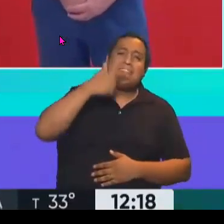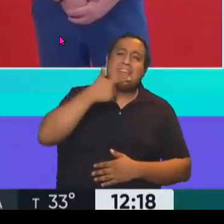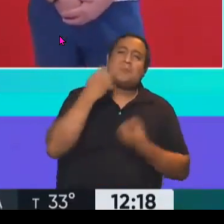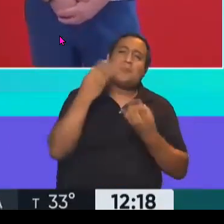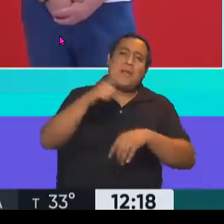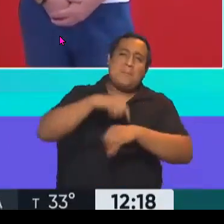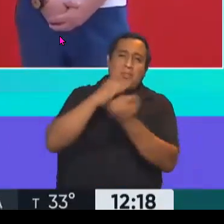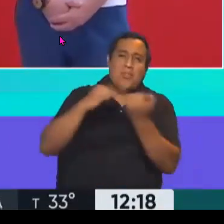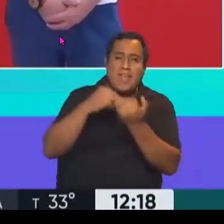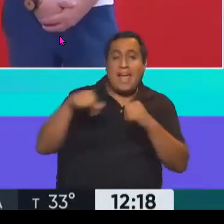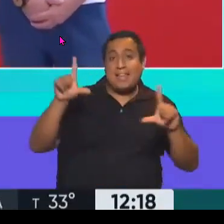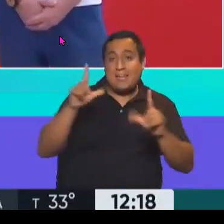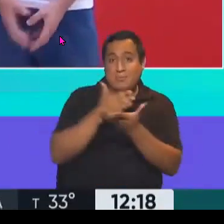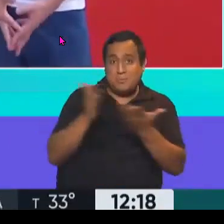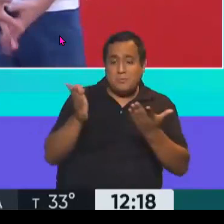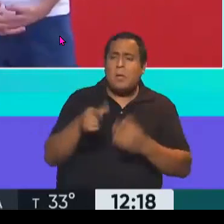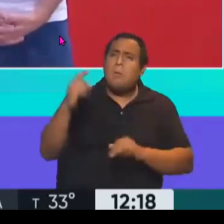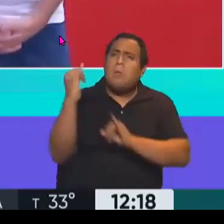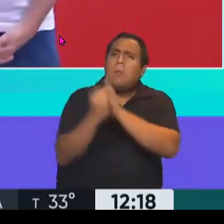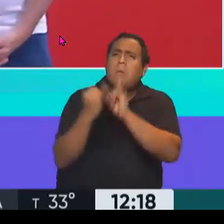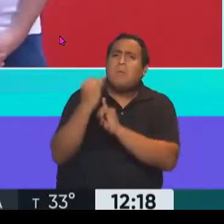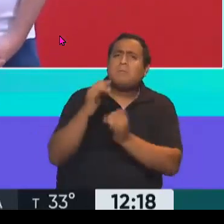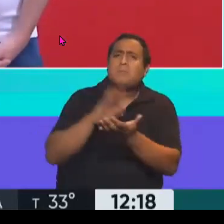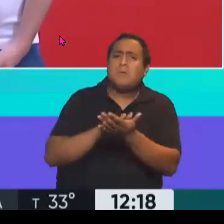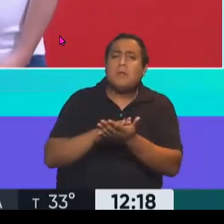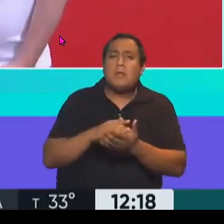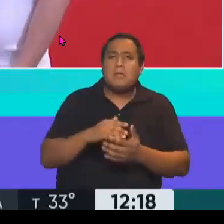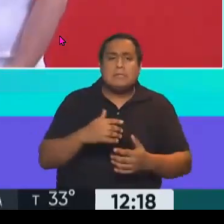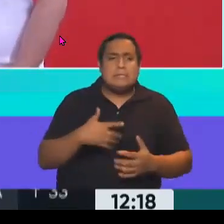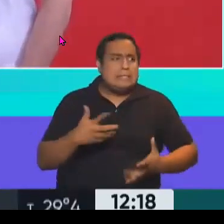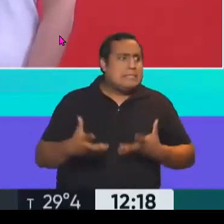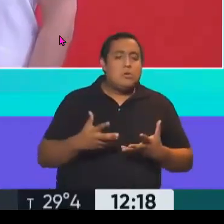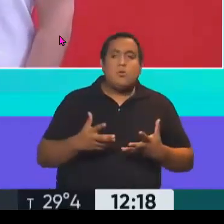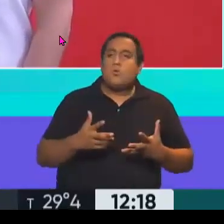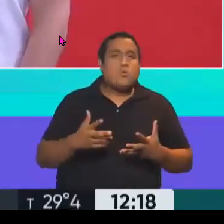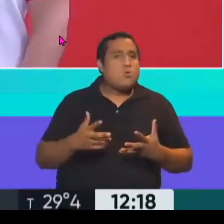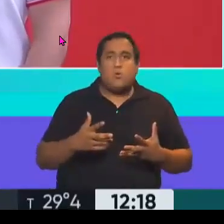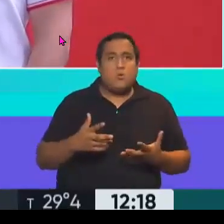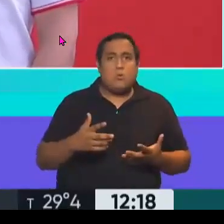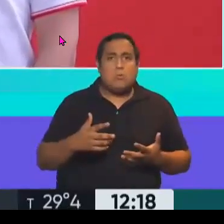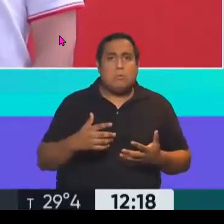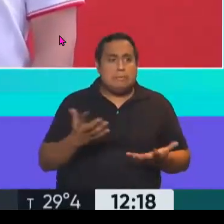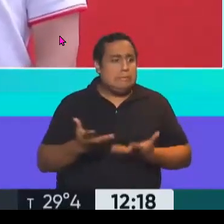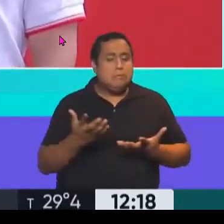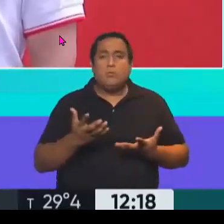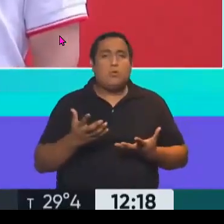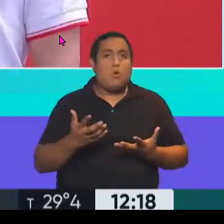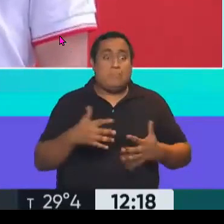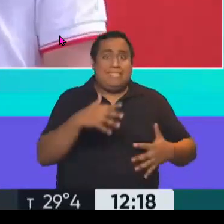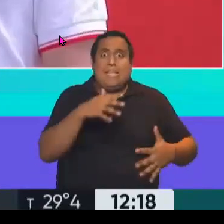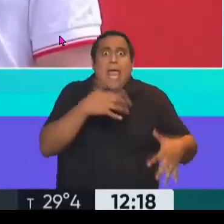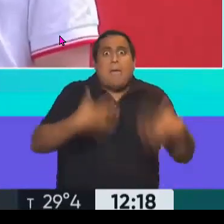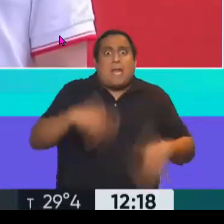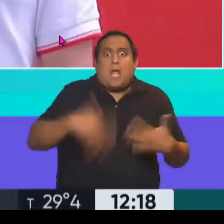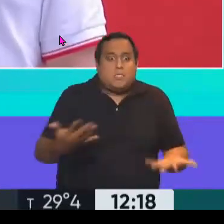te recibimos aquí en la televisión pública y vos hacías referencia a esto de no tener miedo. Hay que actuar porque estamos hablando siempre de